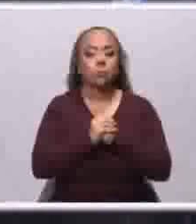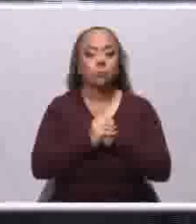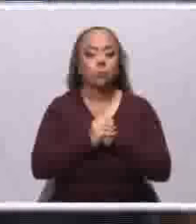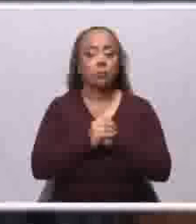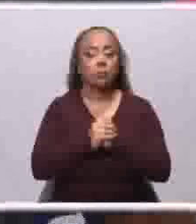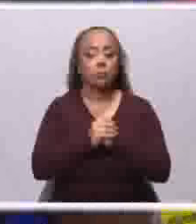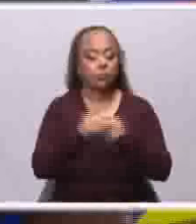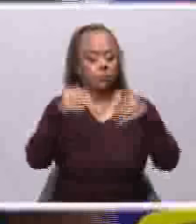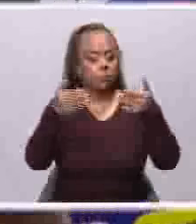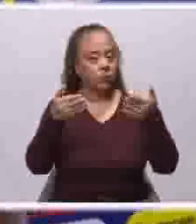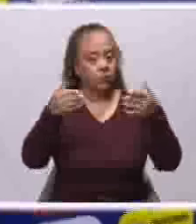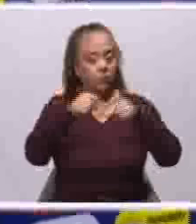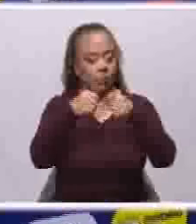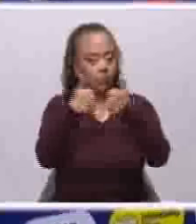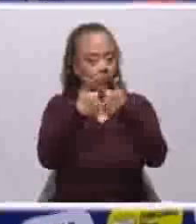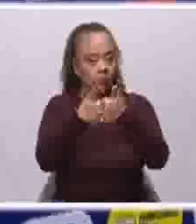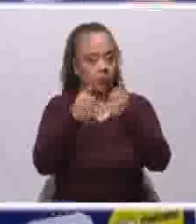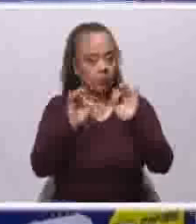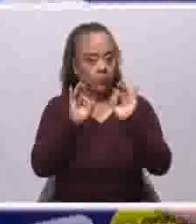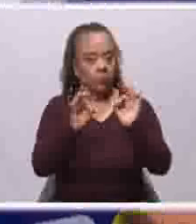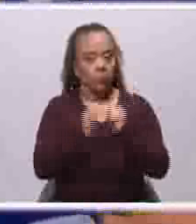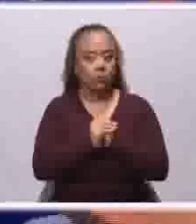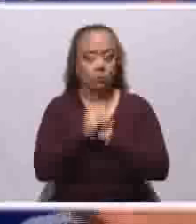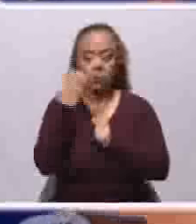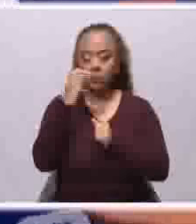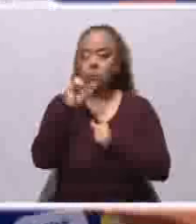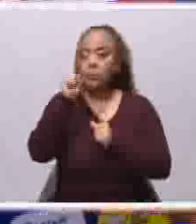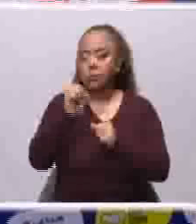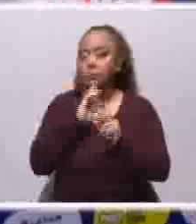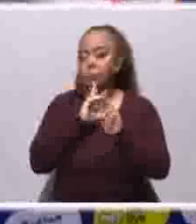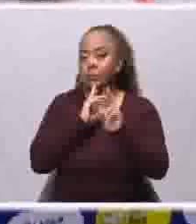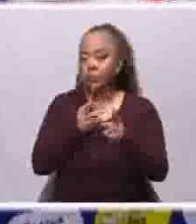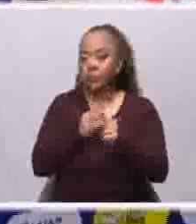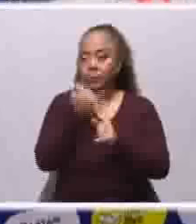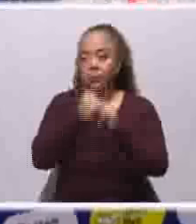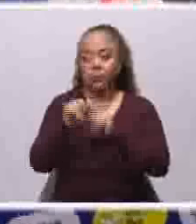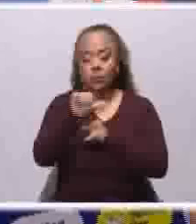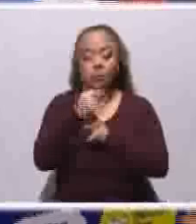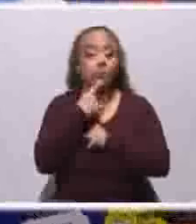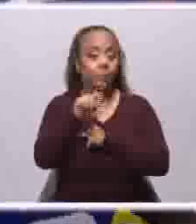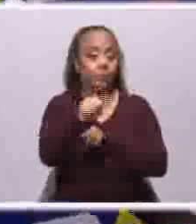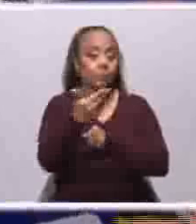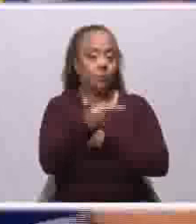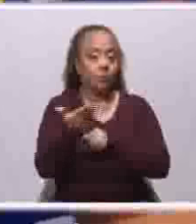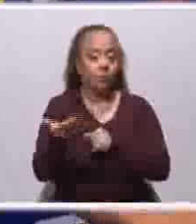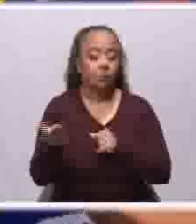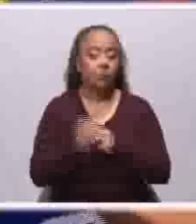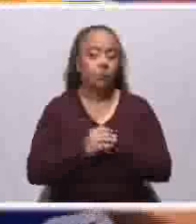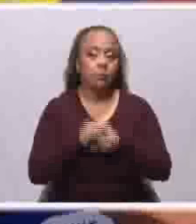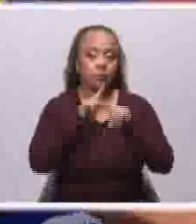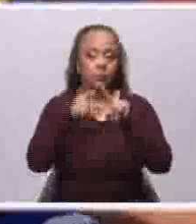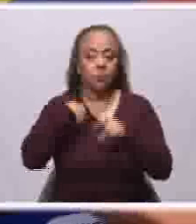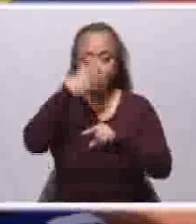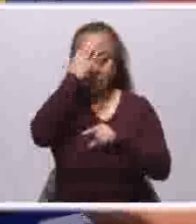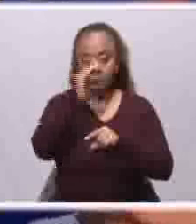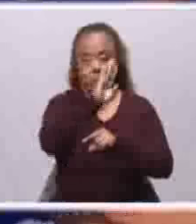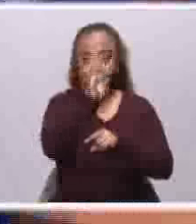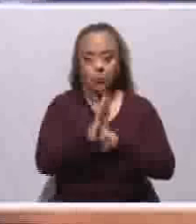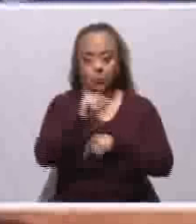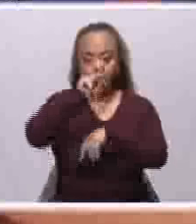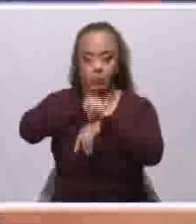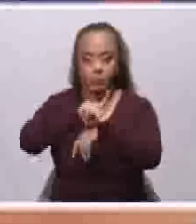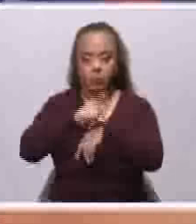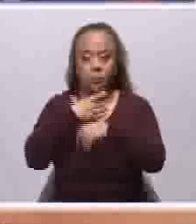digna en los tres partidos o sea yo creo que a ver en Colombia Sí el marcador al final dice otra cosa eh pero creo que Brasil y Paraguay